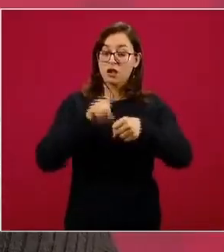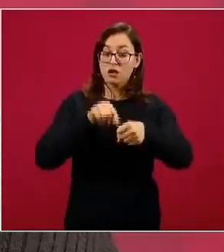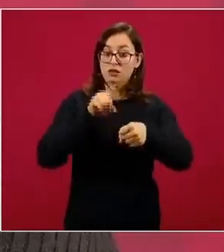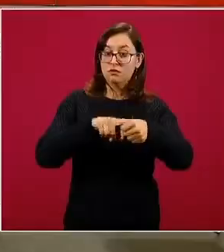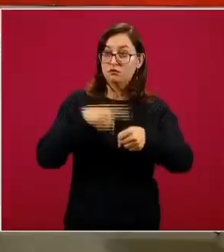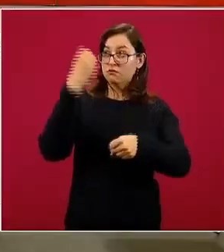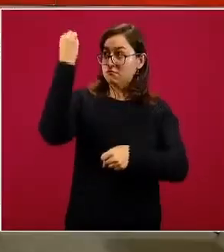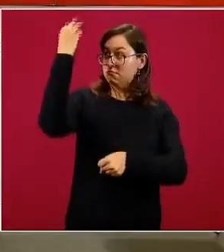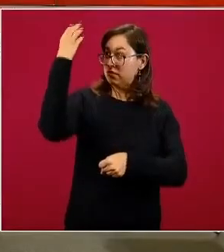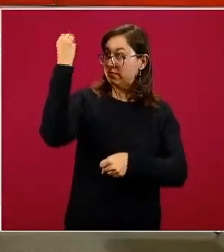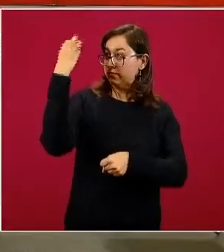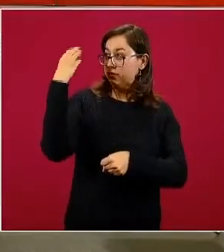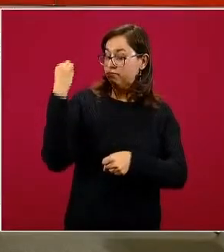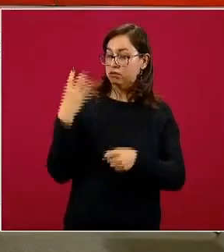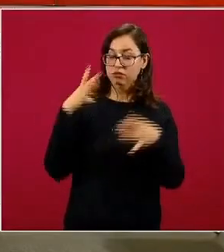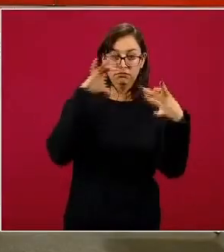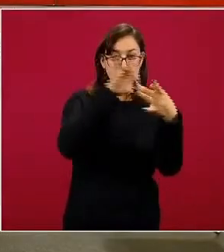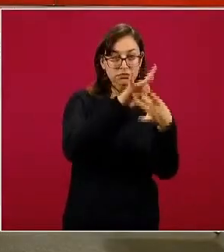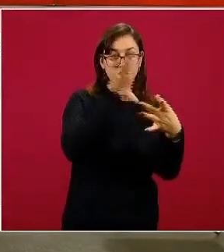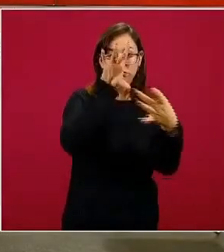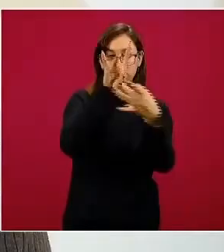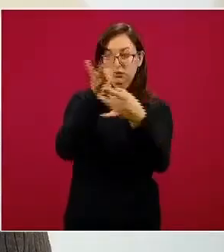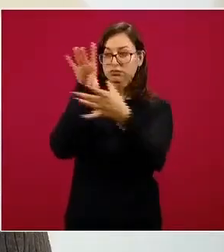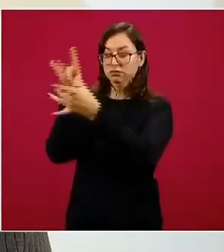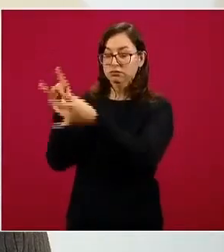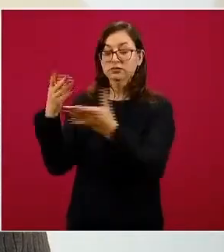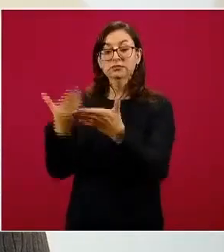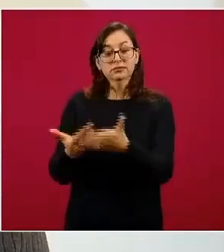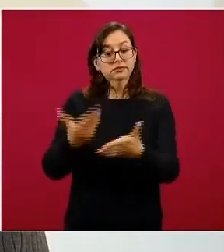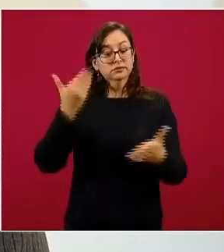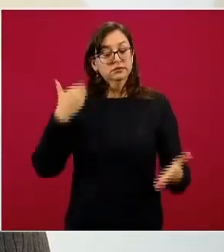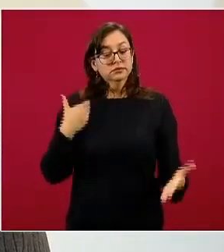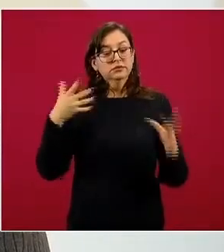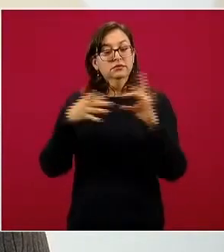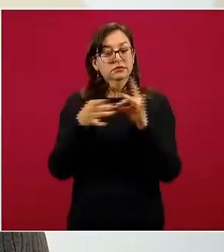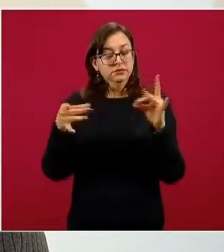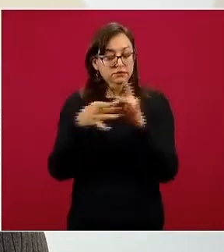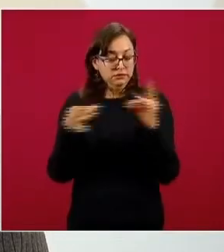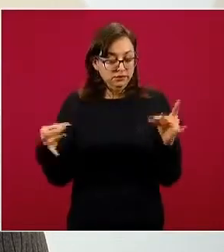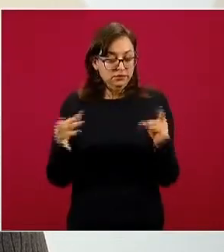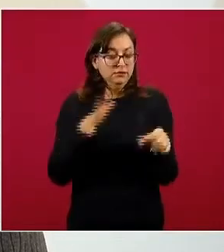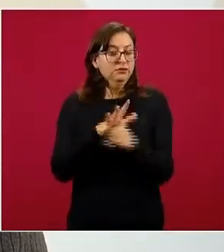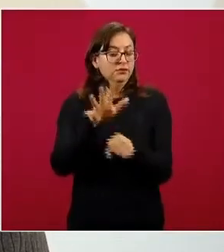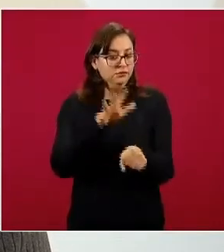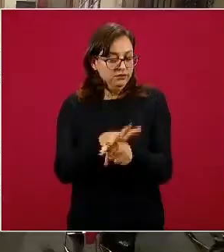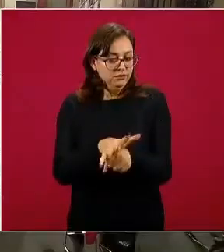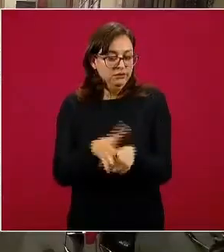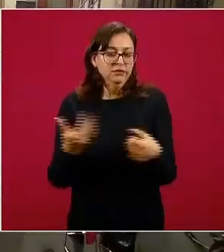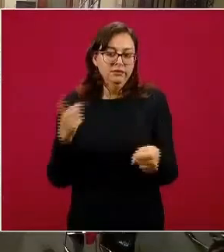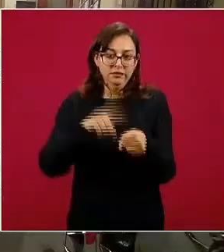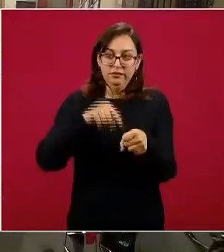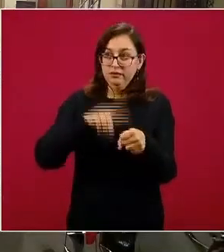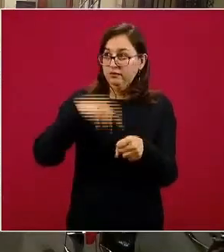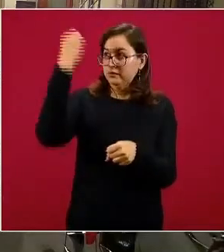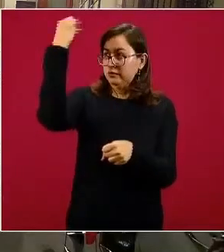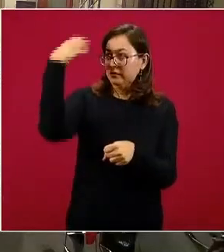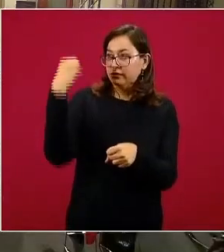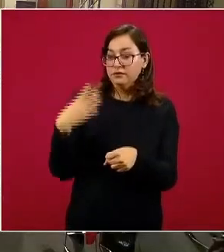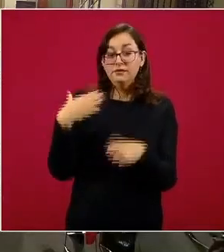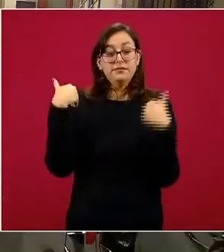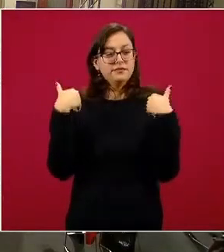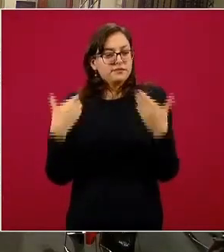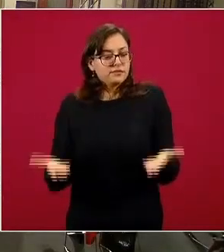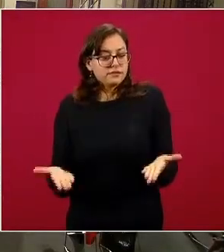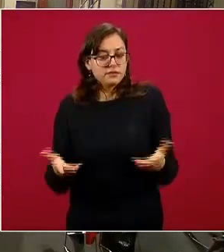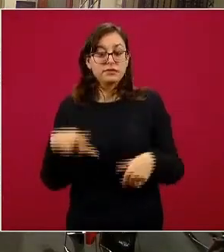riesgo COVID, decíamos al principio, precisamente uno de los objetivos de este instrumento es, a través de la